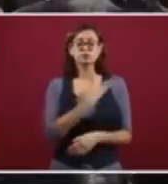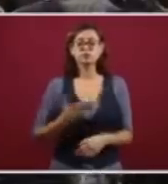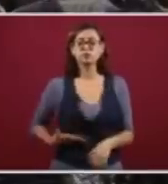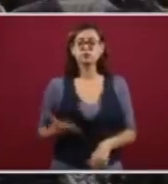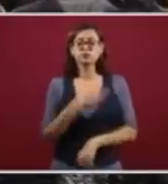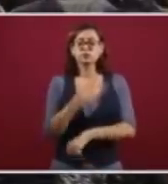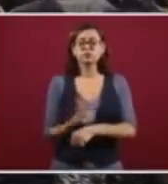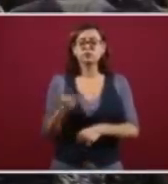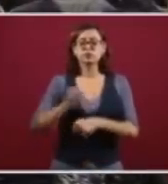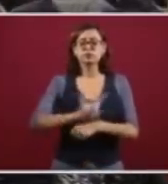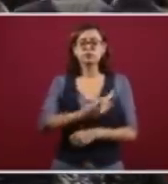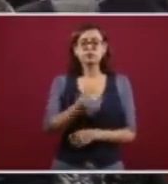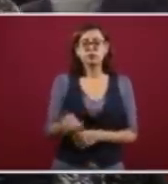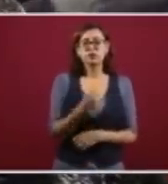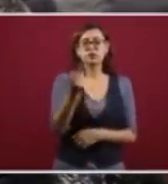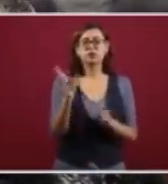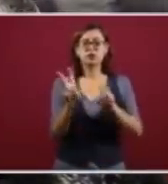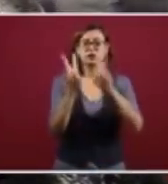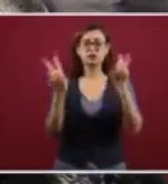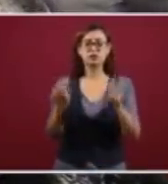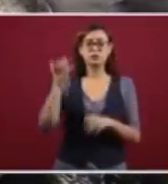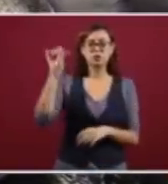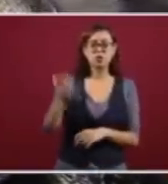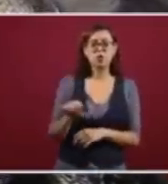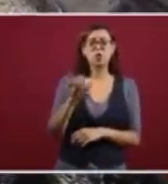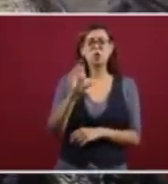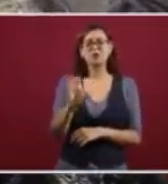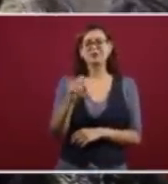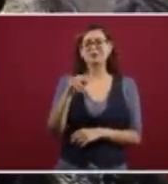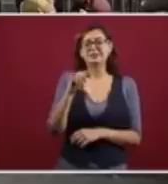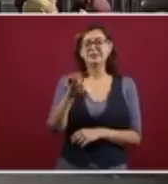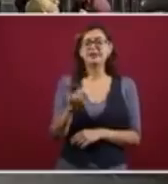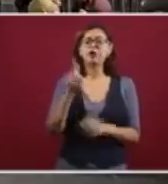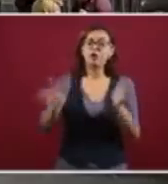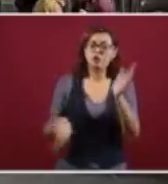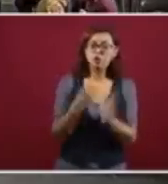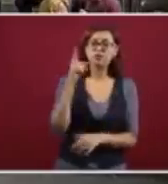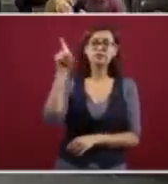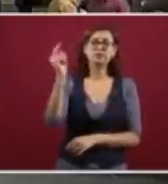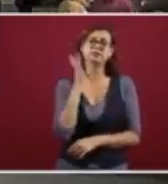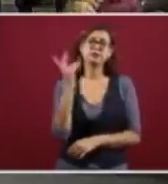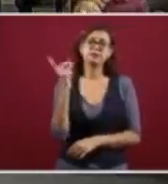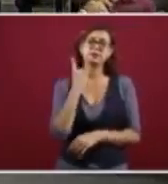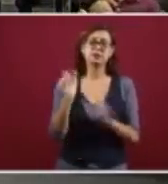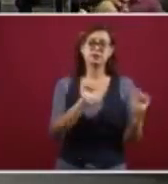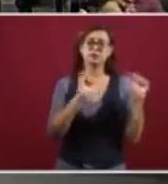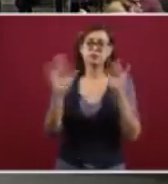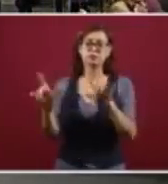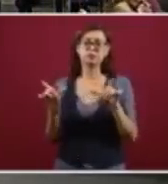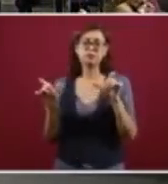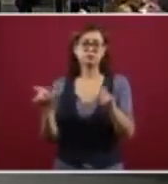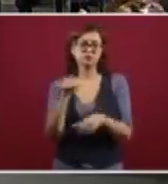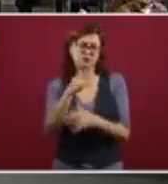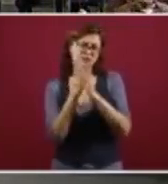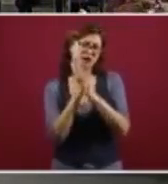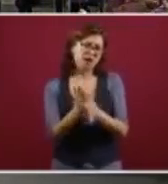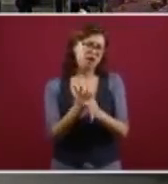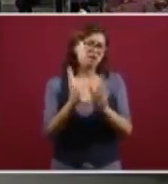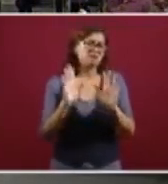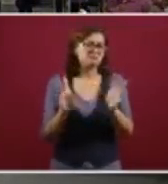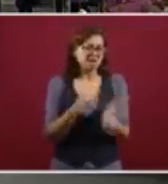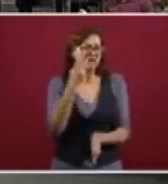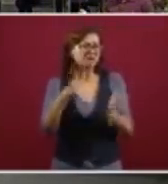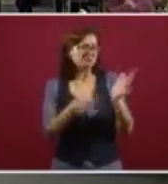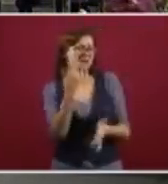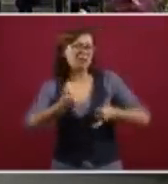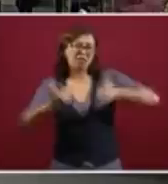Sobre el tema de la CENTE, hoy regresa a la Cámara de Diputados. Usted ha dicho que no se puede ser rebelde sin causa. Si con todos los